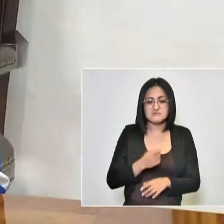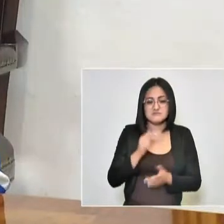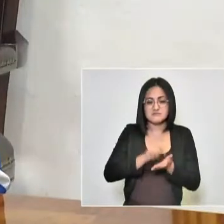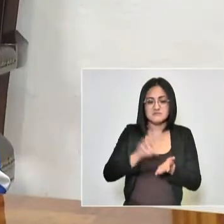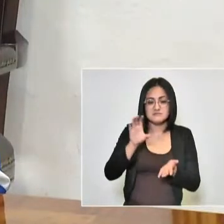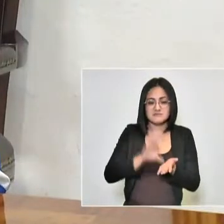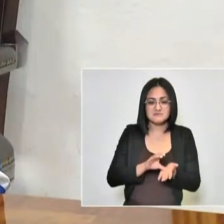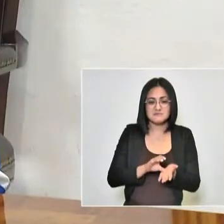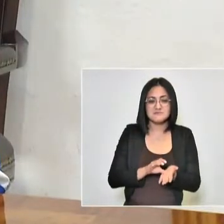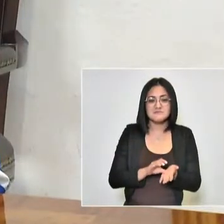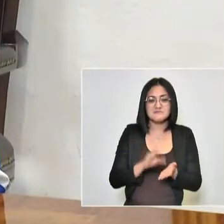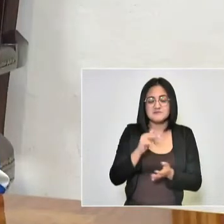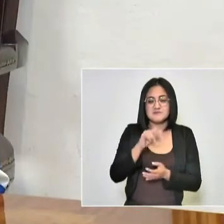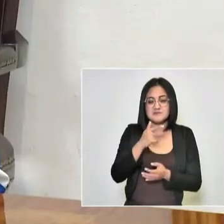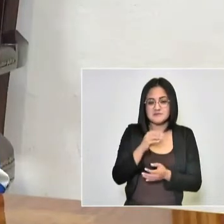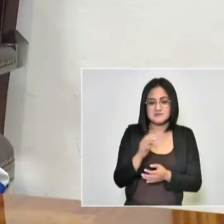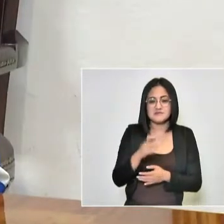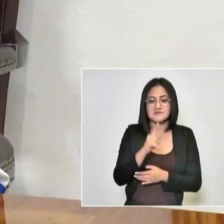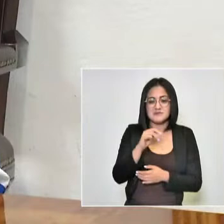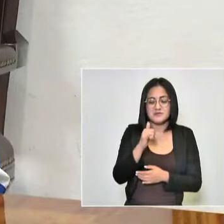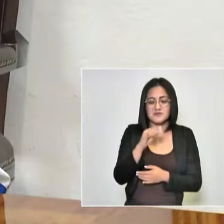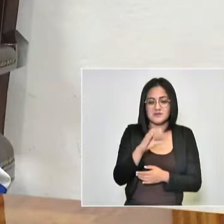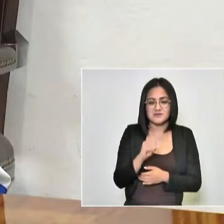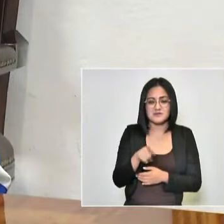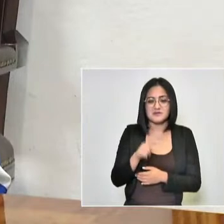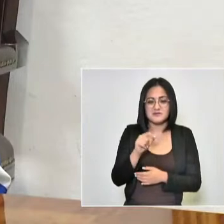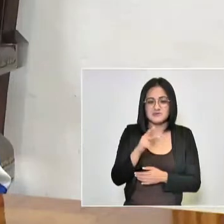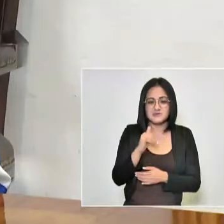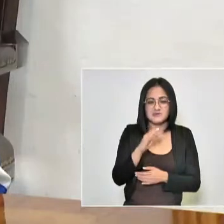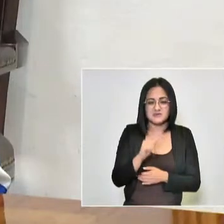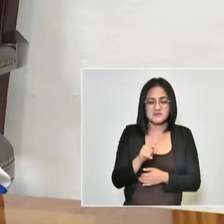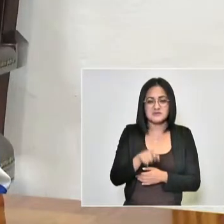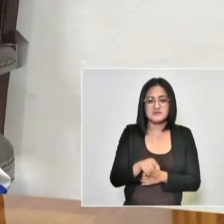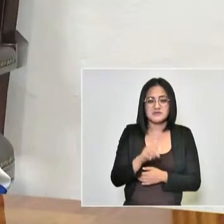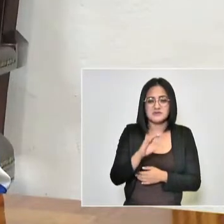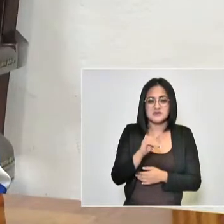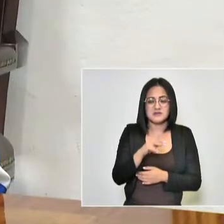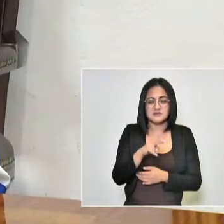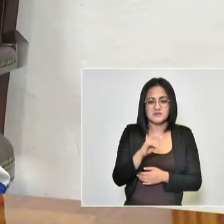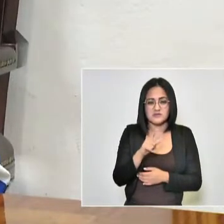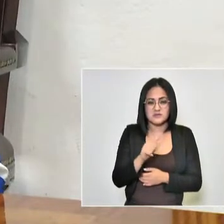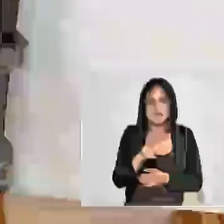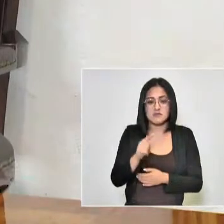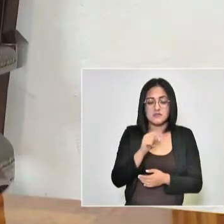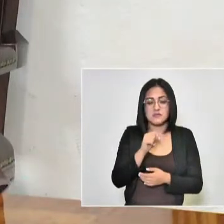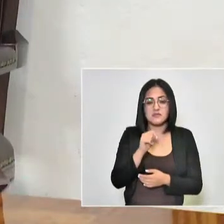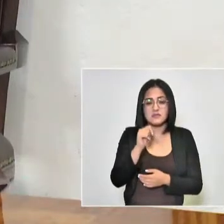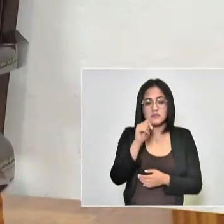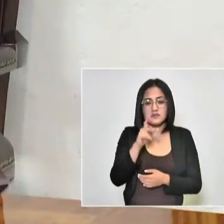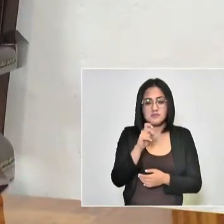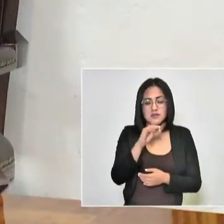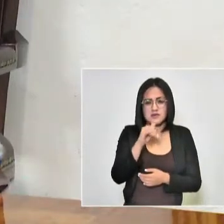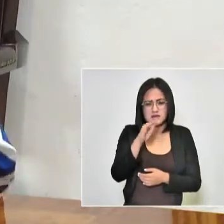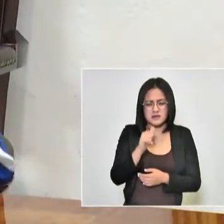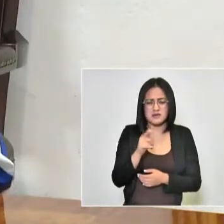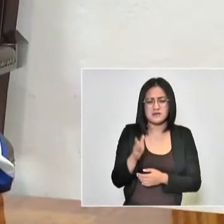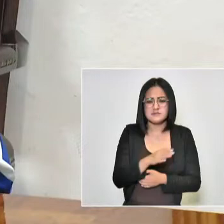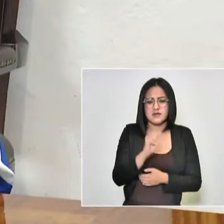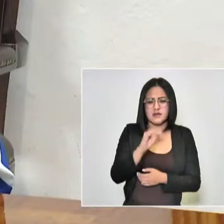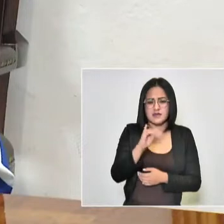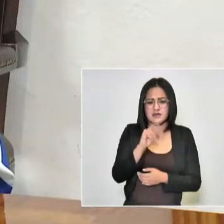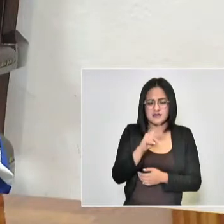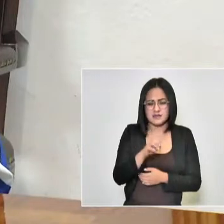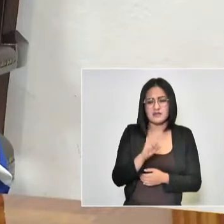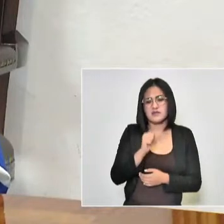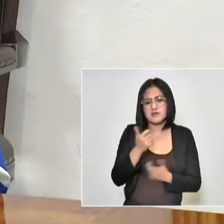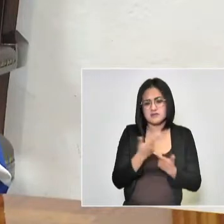Tecamachalco, Huauchinango, Tepeyagualco, Tlachichuca, Chalchicomula de Sesma, Tepeaca, Acajete y